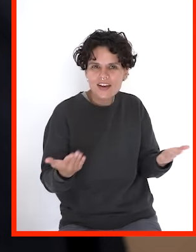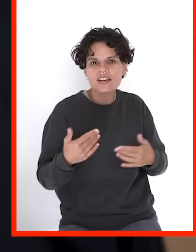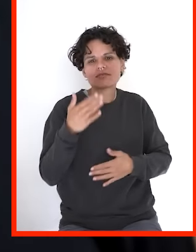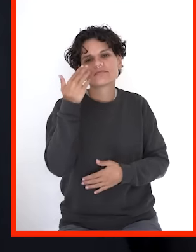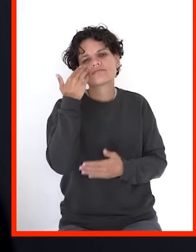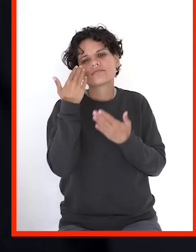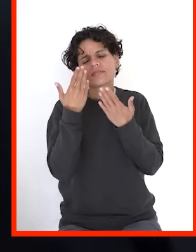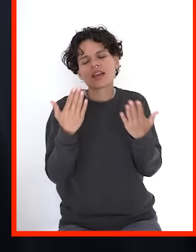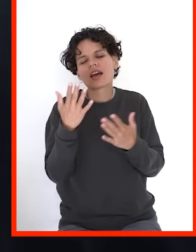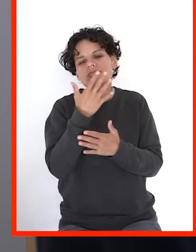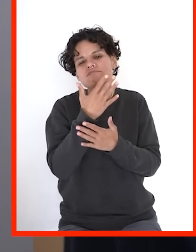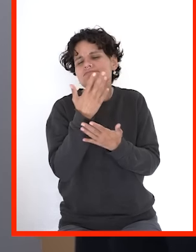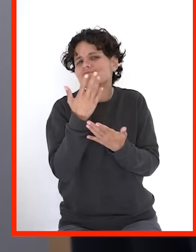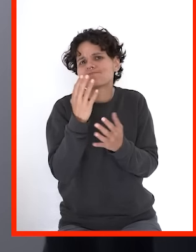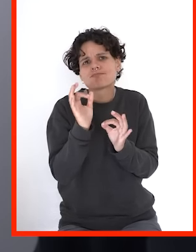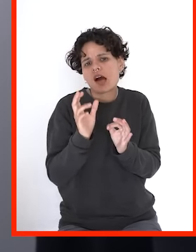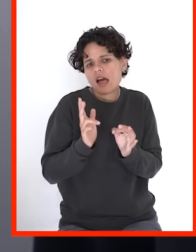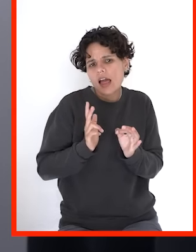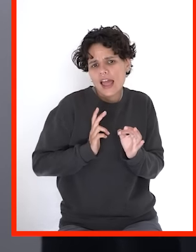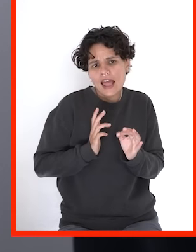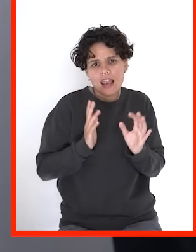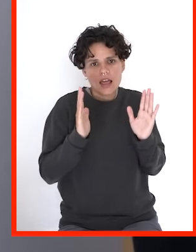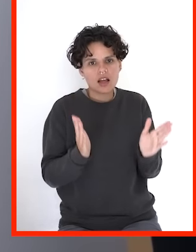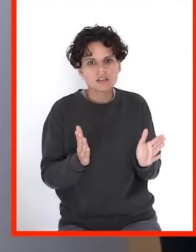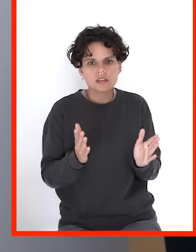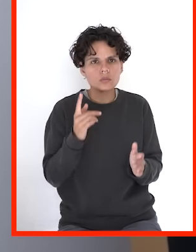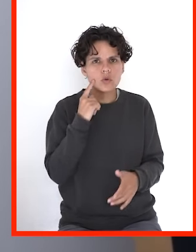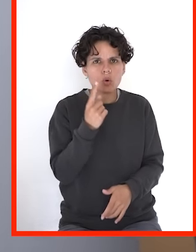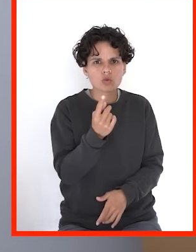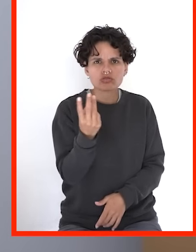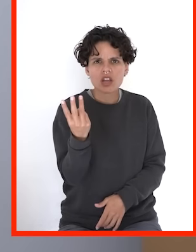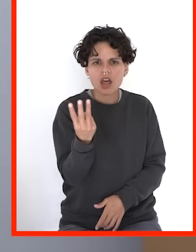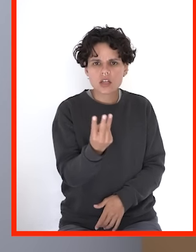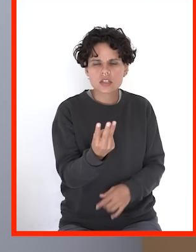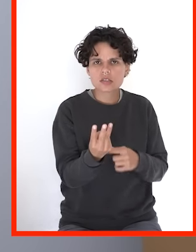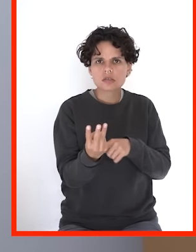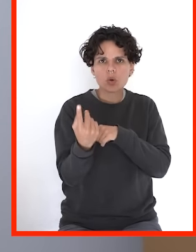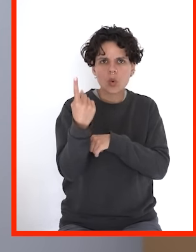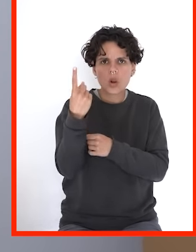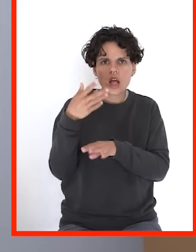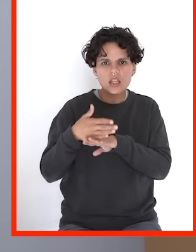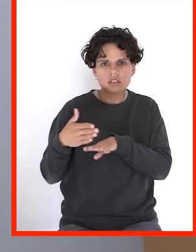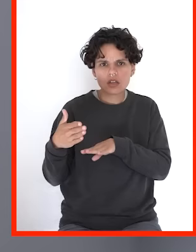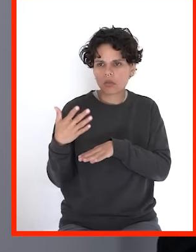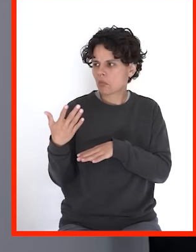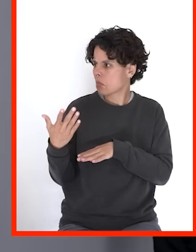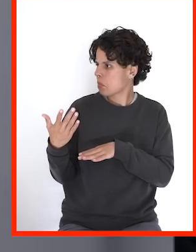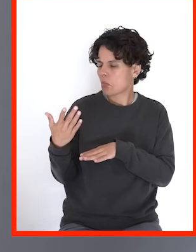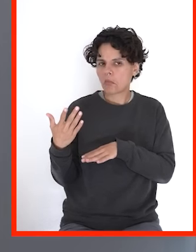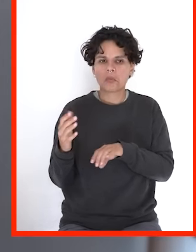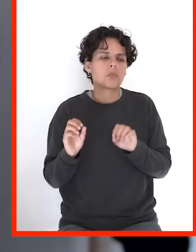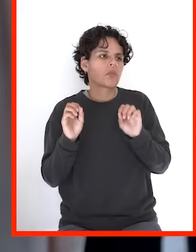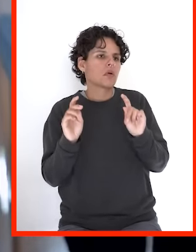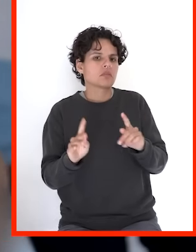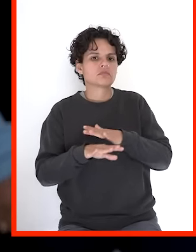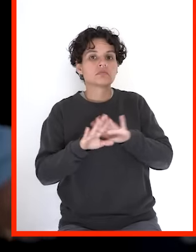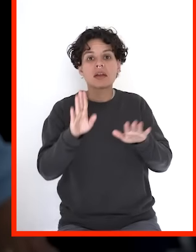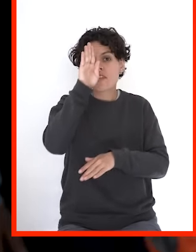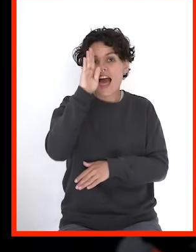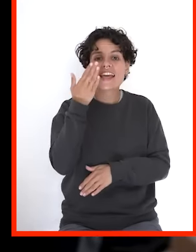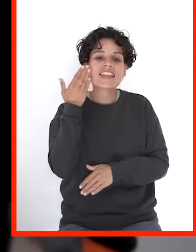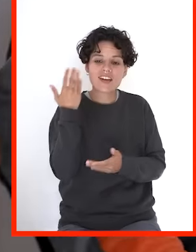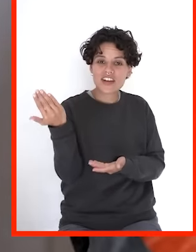¡Gigante! Precioso, por favor. Oye, ¿y no son tres, Juan? Bien atrasado, parece. Puta, una vez más. Vamos a compartir, Blanquita. Vamos